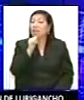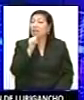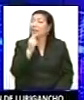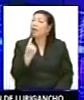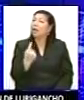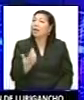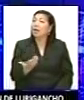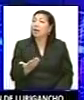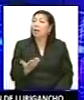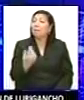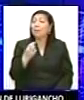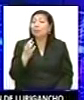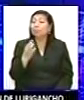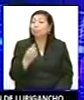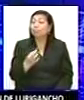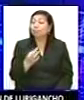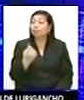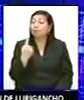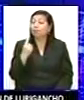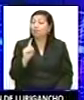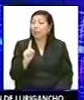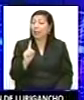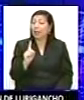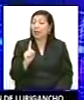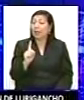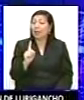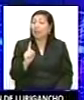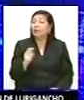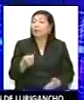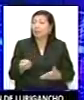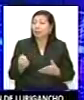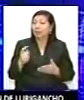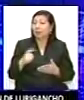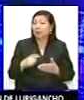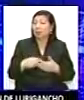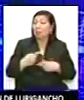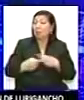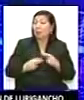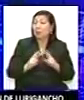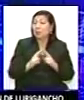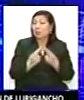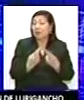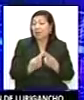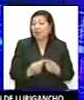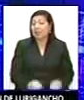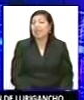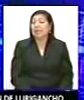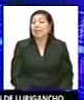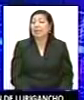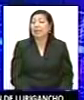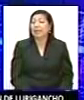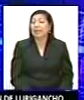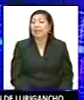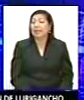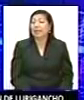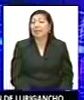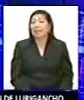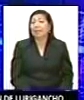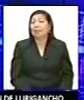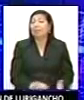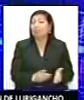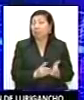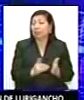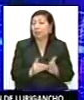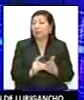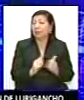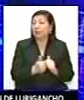todavía, por cierto, para su discusión en una próxima sesión, el predictamen